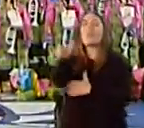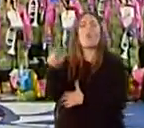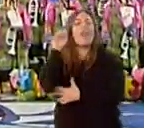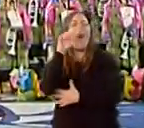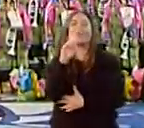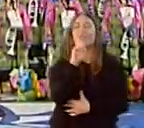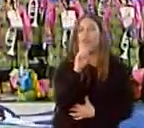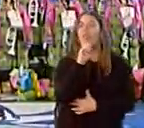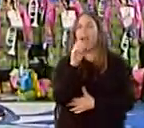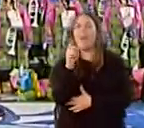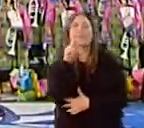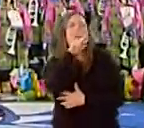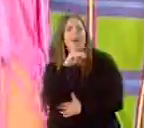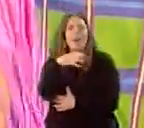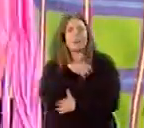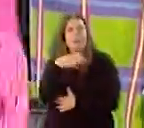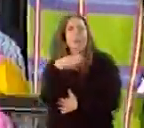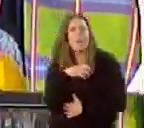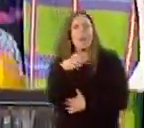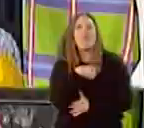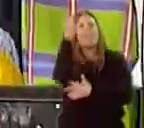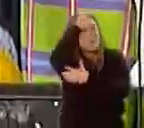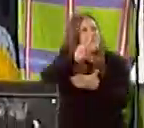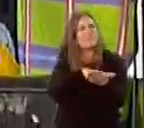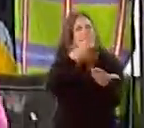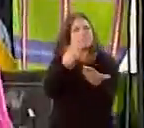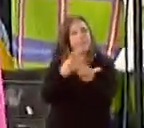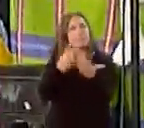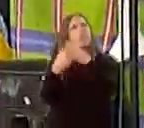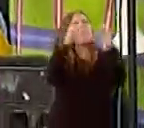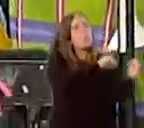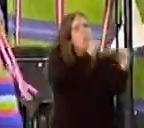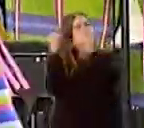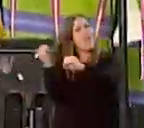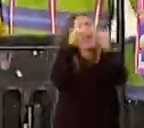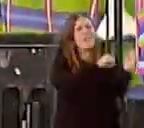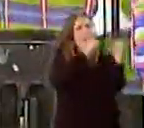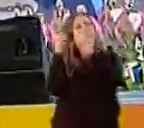y en las de millet a ellos dos también murieron